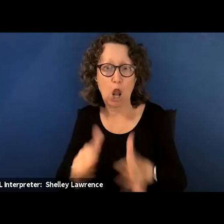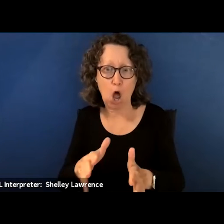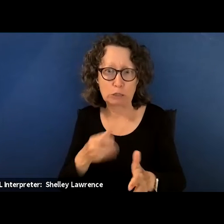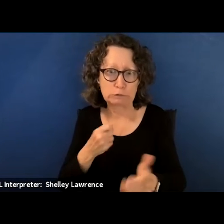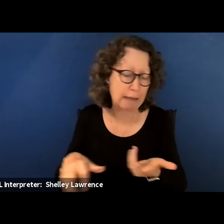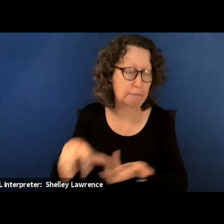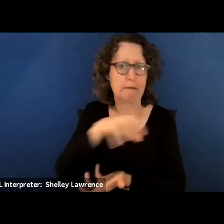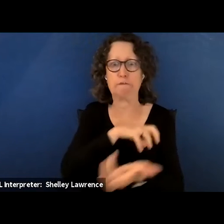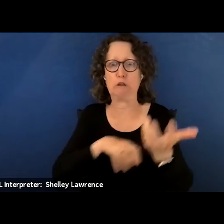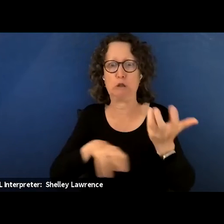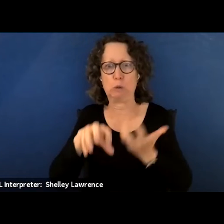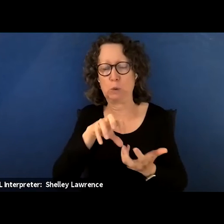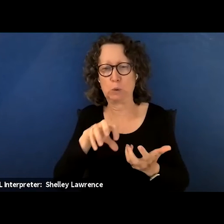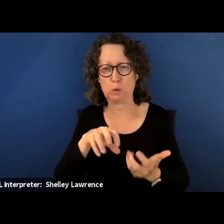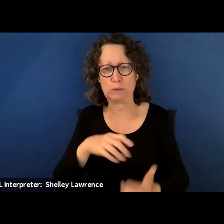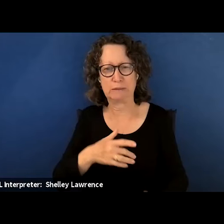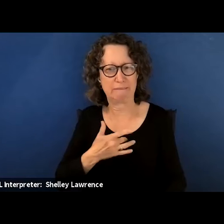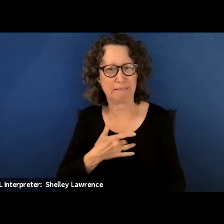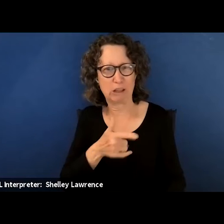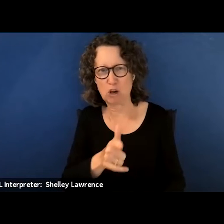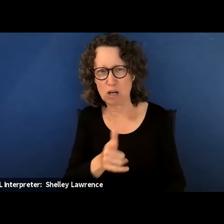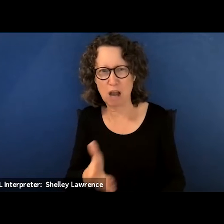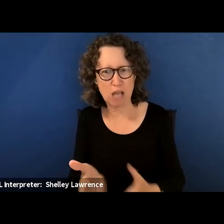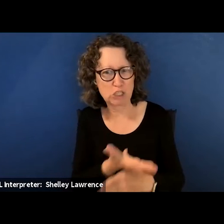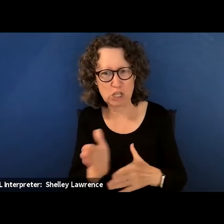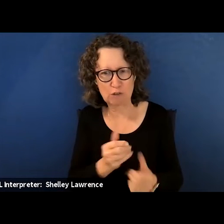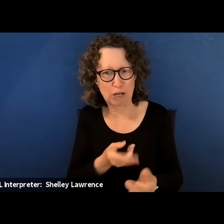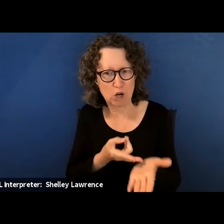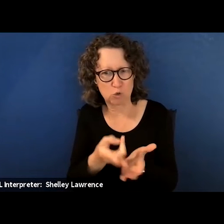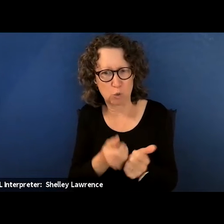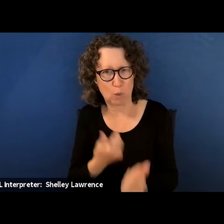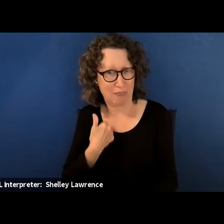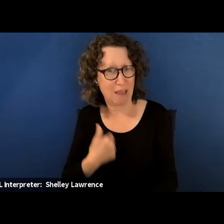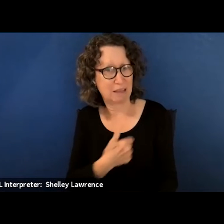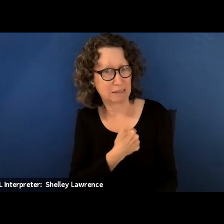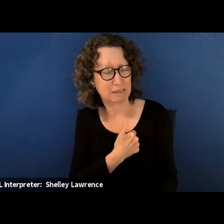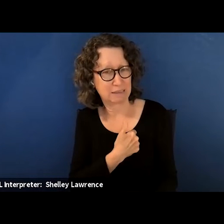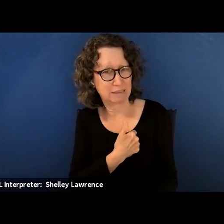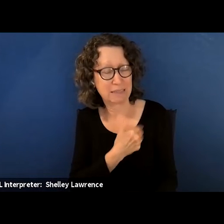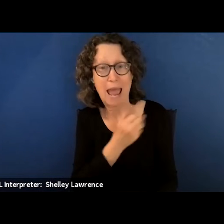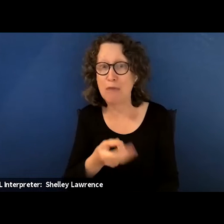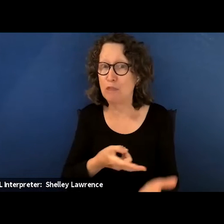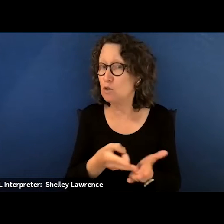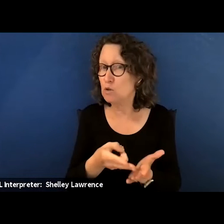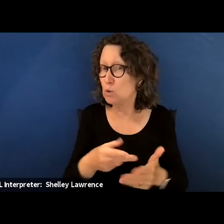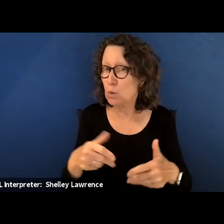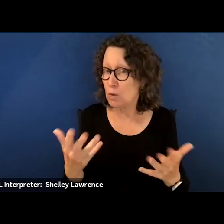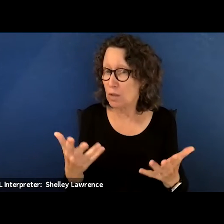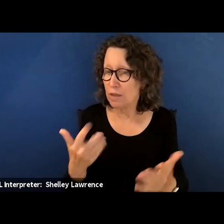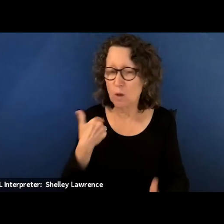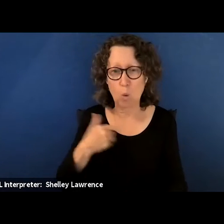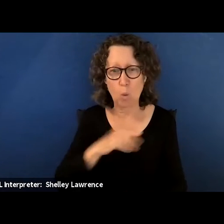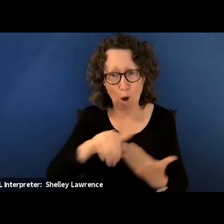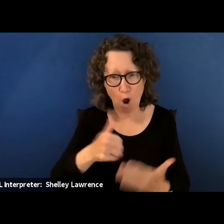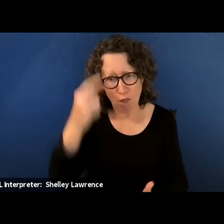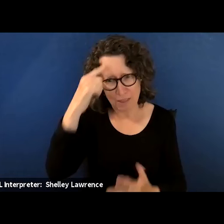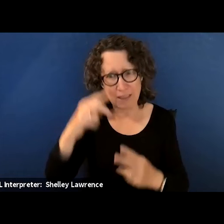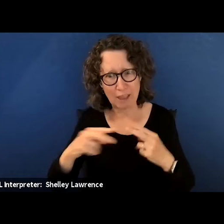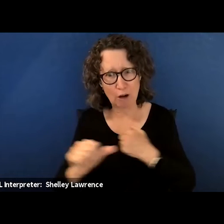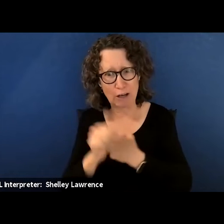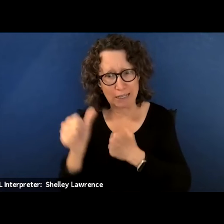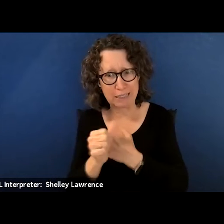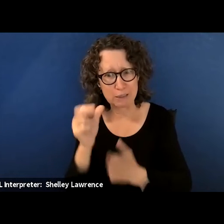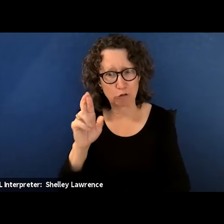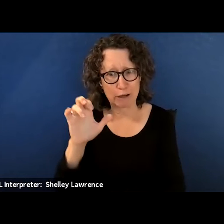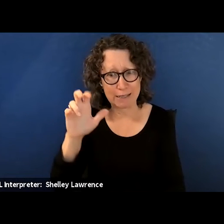Entonces, si no lo hacemos, vamos a estar perdidos y confundidos y vamos a pensar que no están compartiendo la verdad con nosotros. Y la verdad